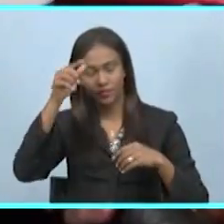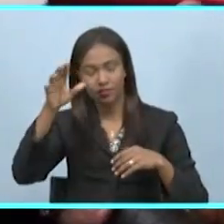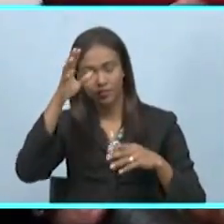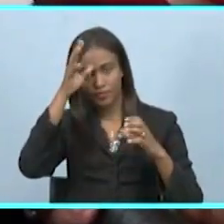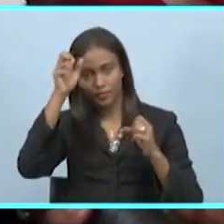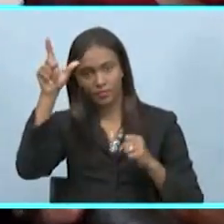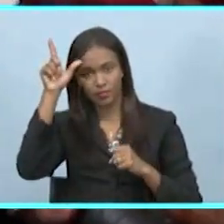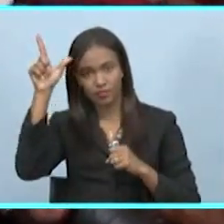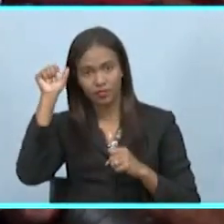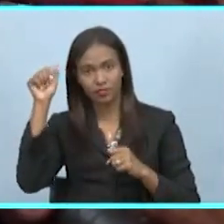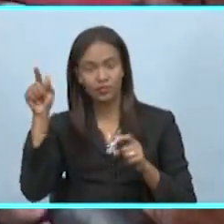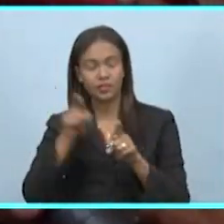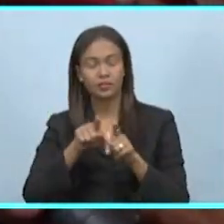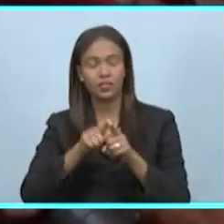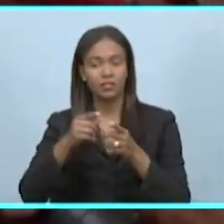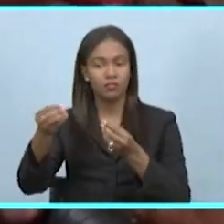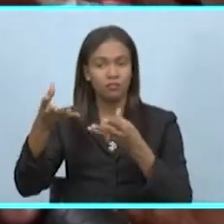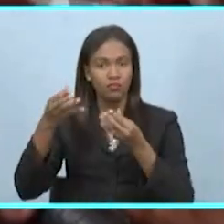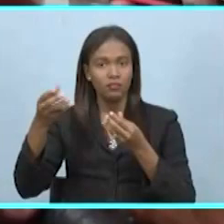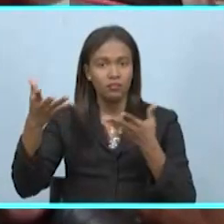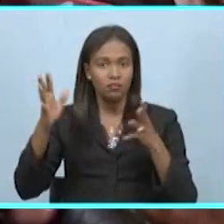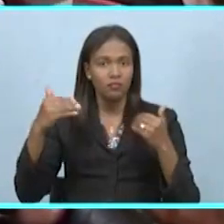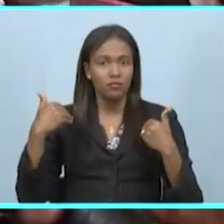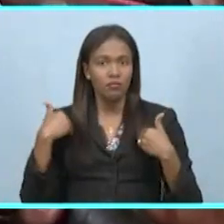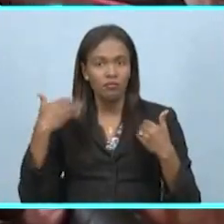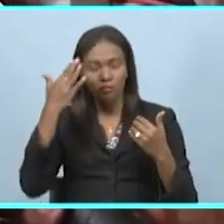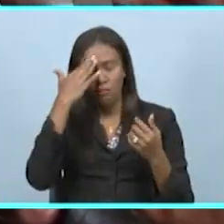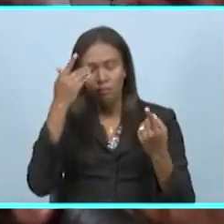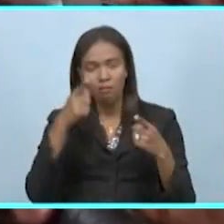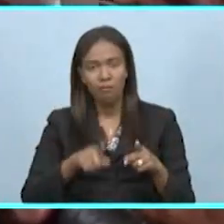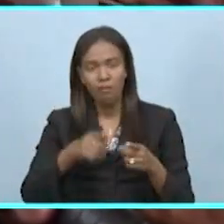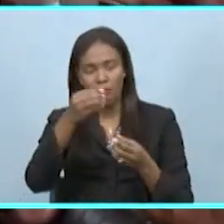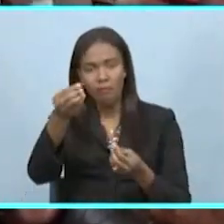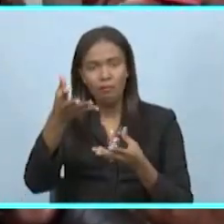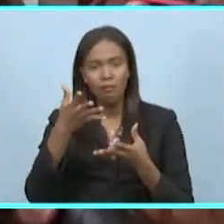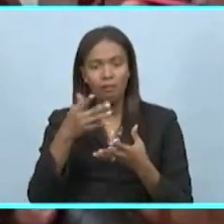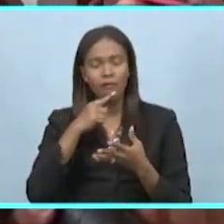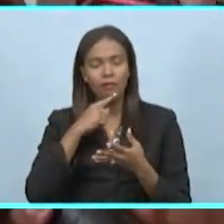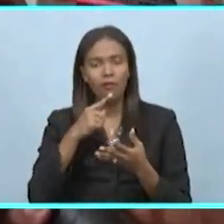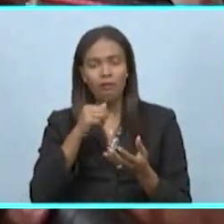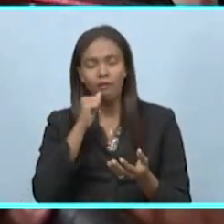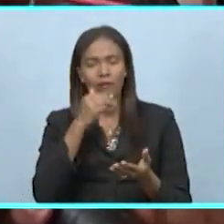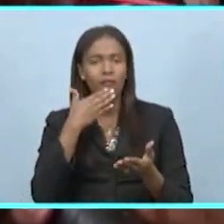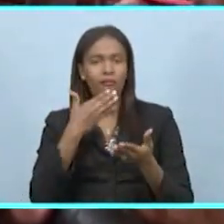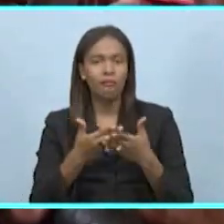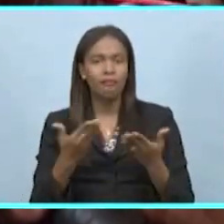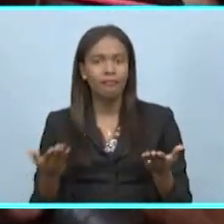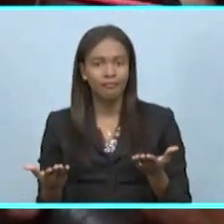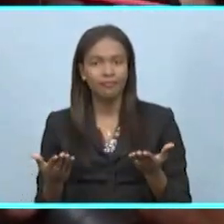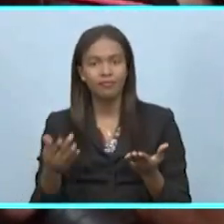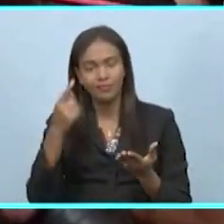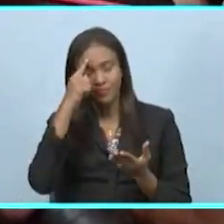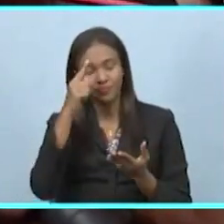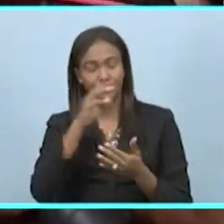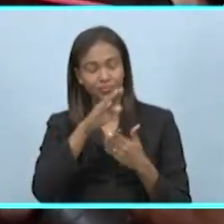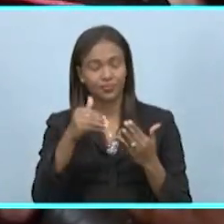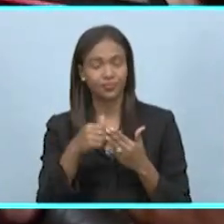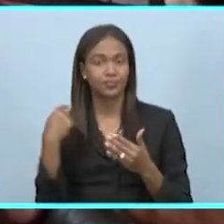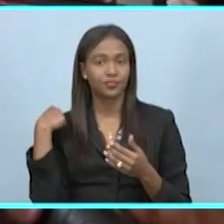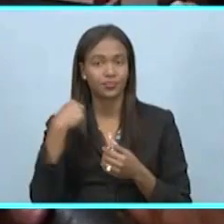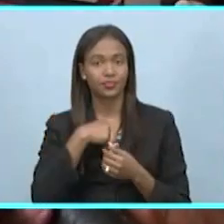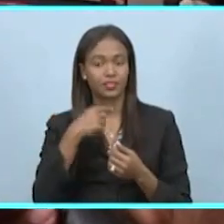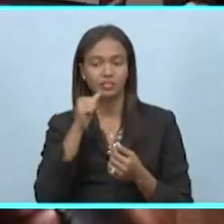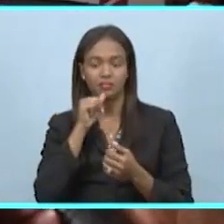las declaraciones que ha dado, porque se trata de unas declaraciones muy desafortunadas, que para nada